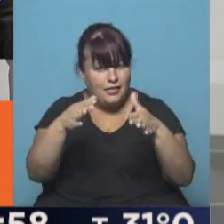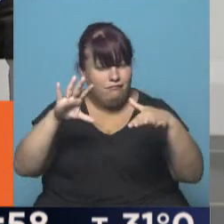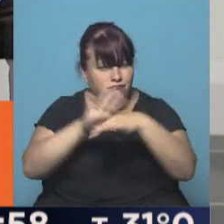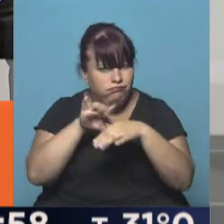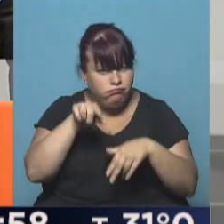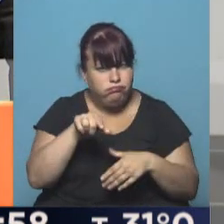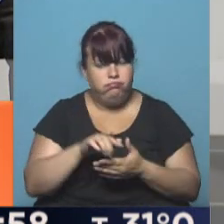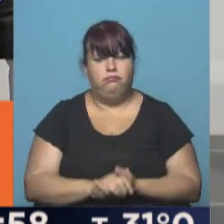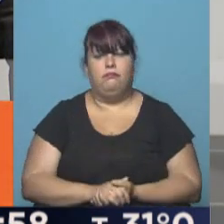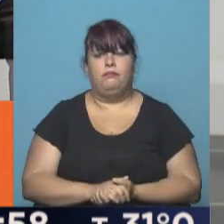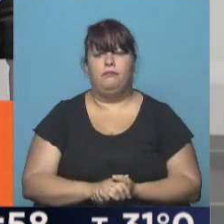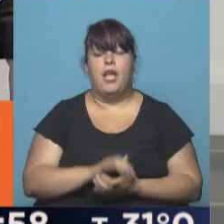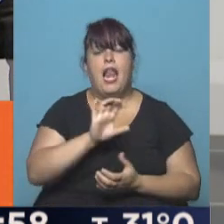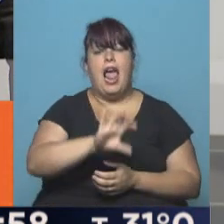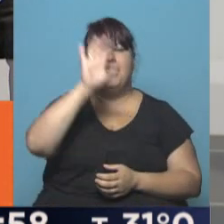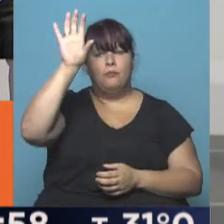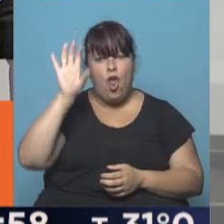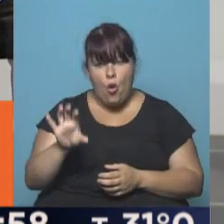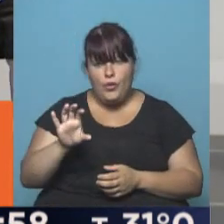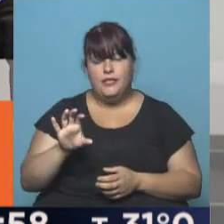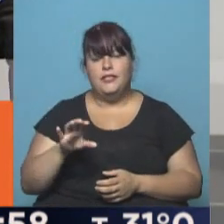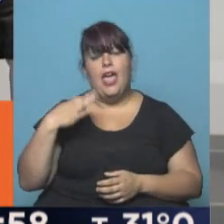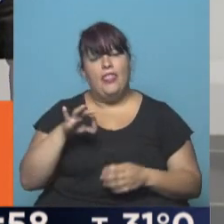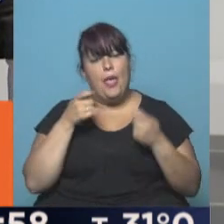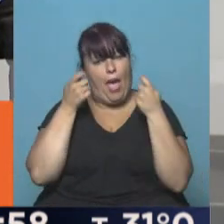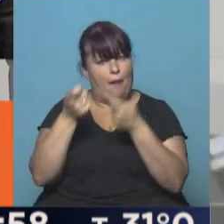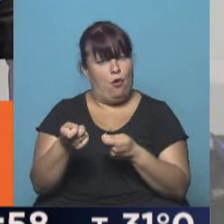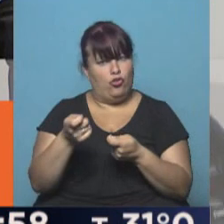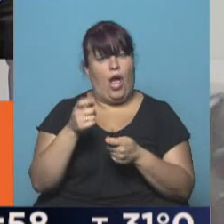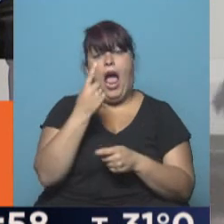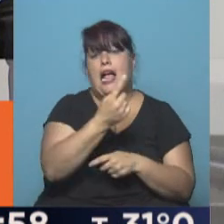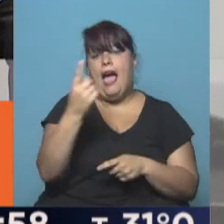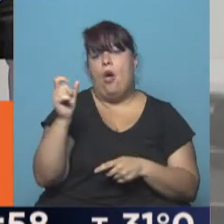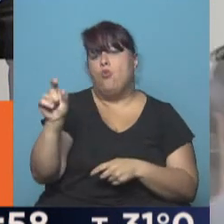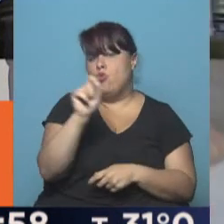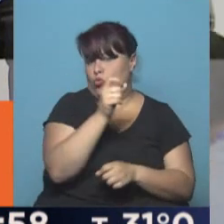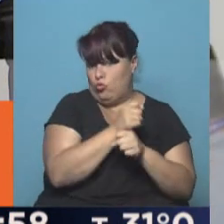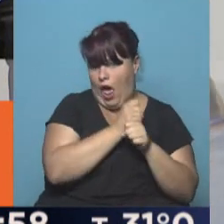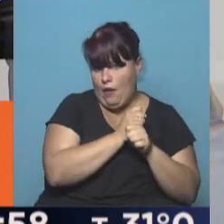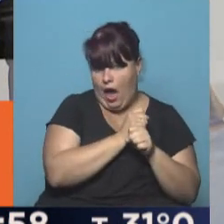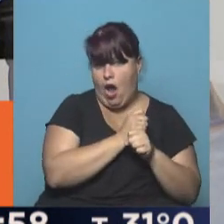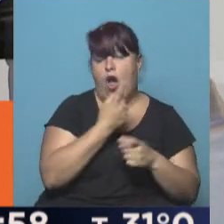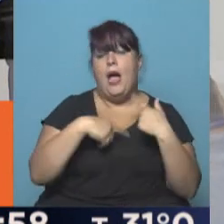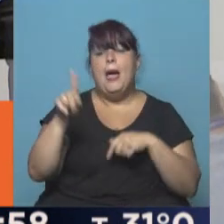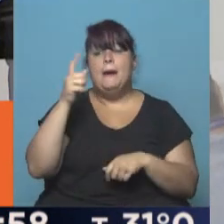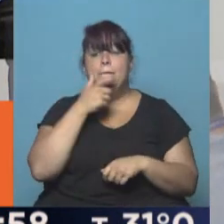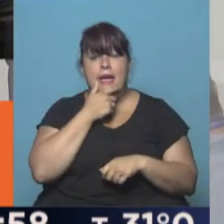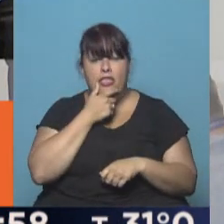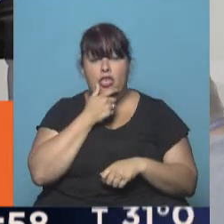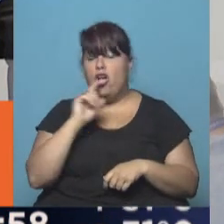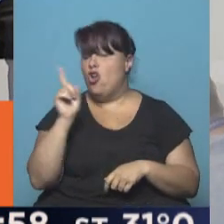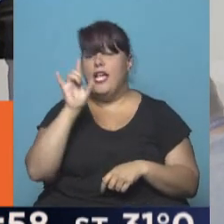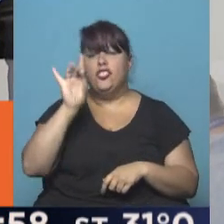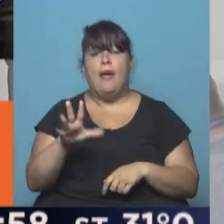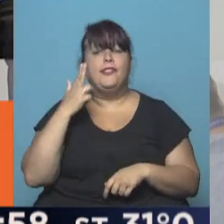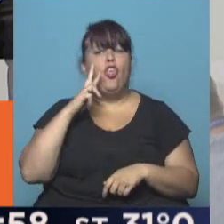específicas. Las provincias debemos acompañarlos, cada cual haciendo lo suyo. En el caso de Mendoza no es solo para